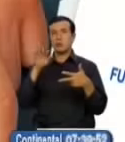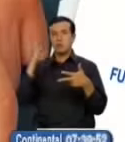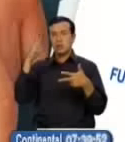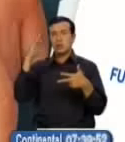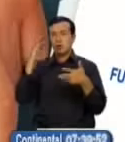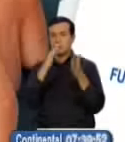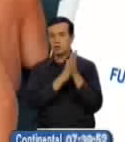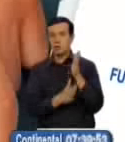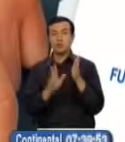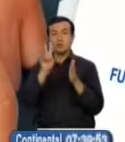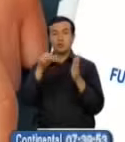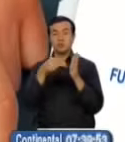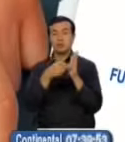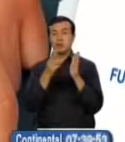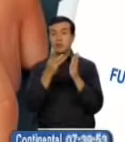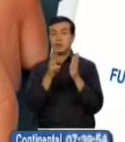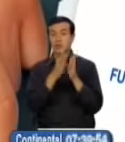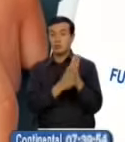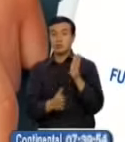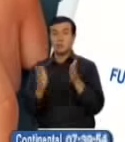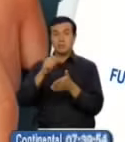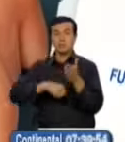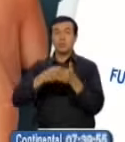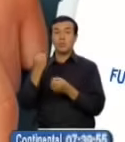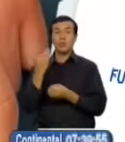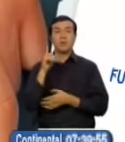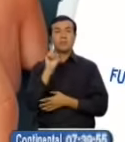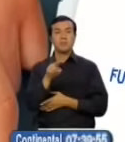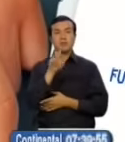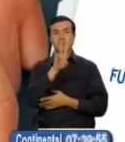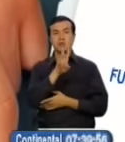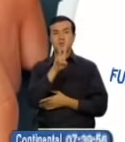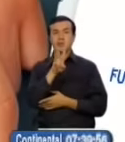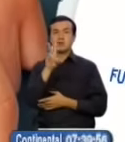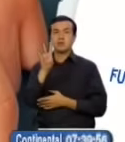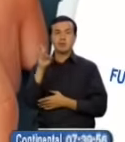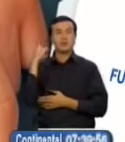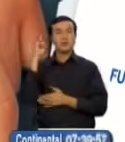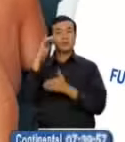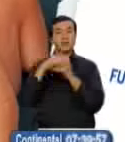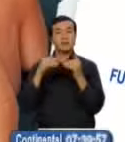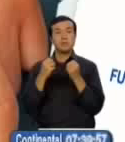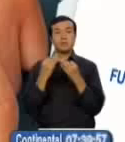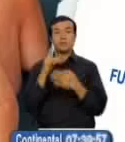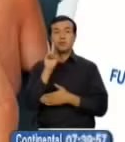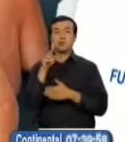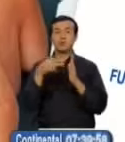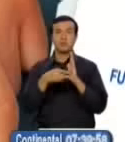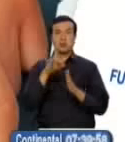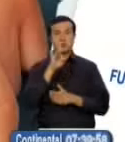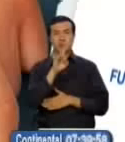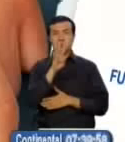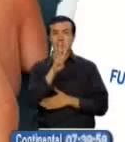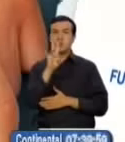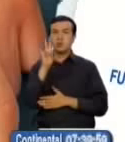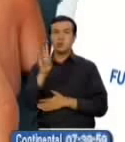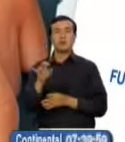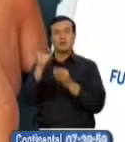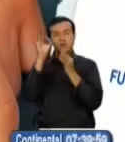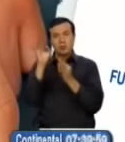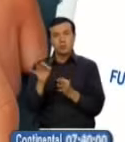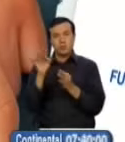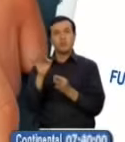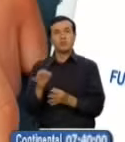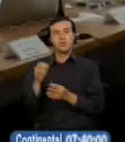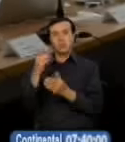este 2016, lo cual da un total de inversión de $1,727 millones y 2,847 plazas de trabajo generadas de